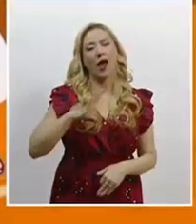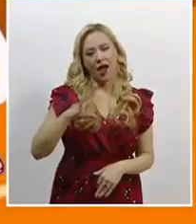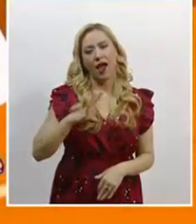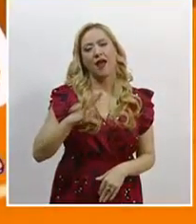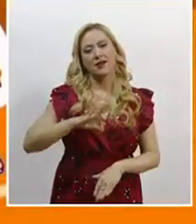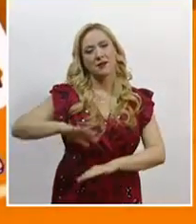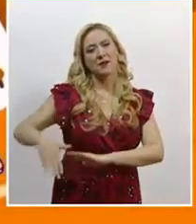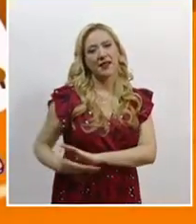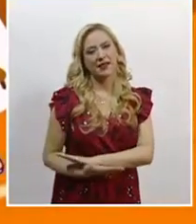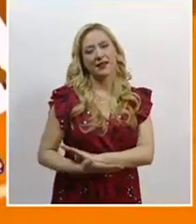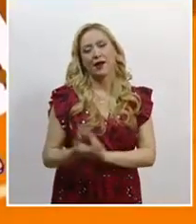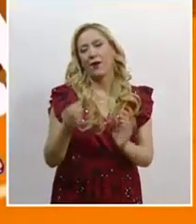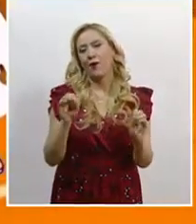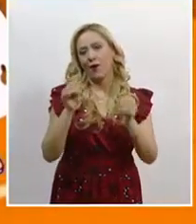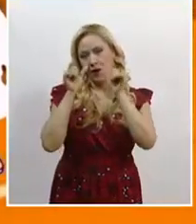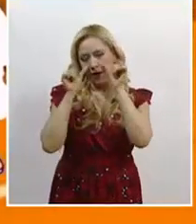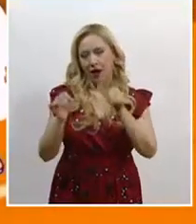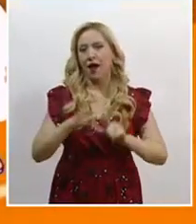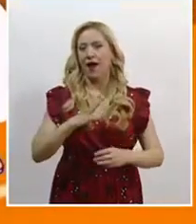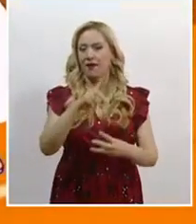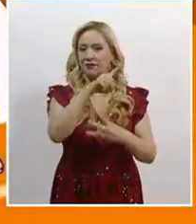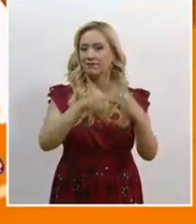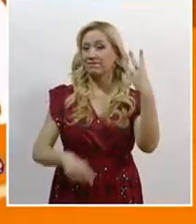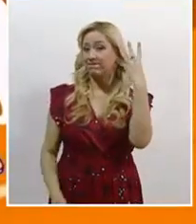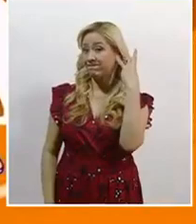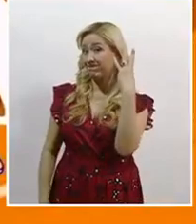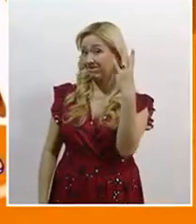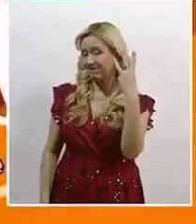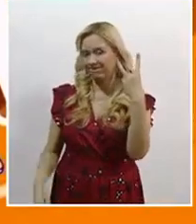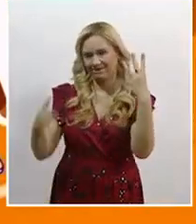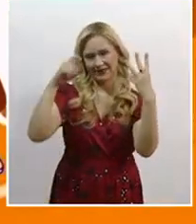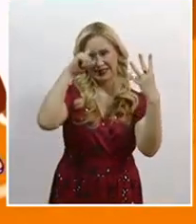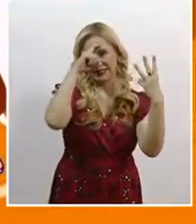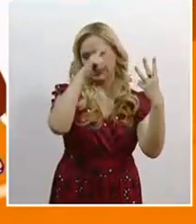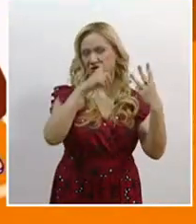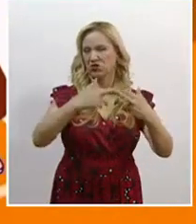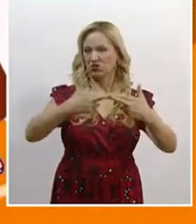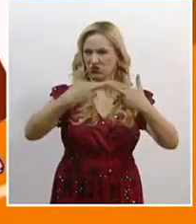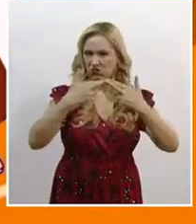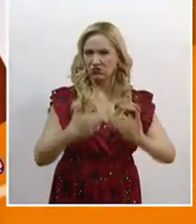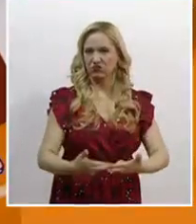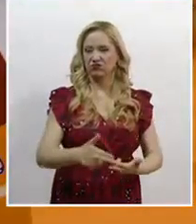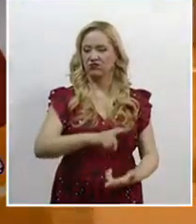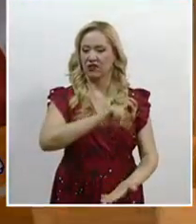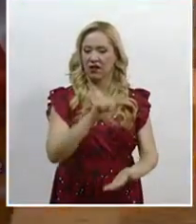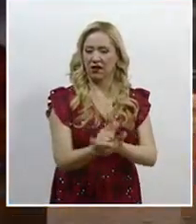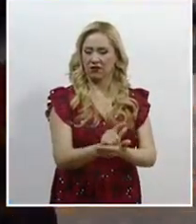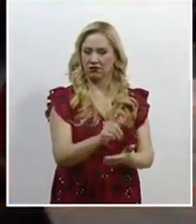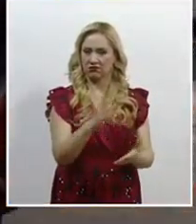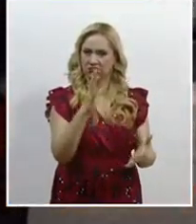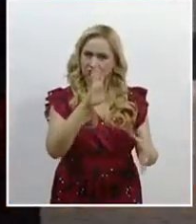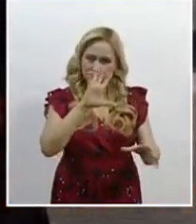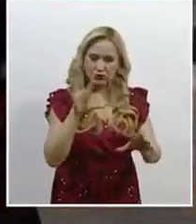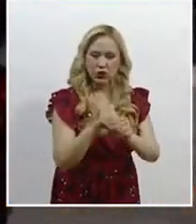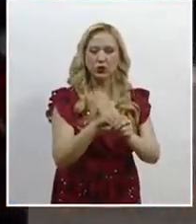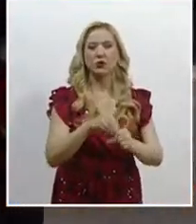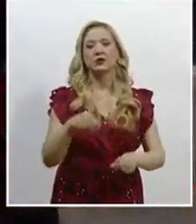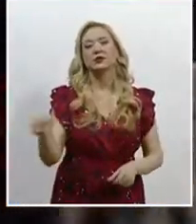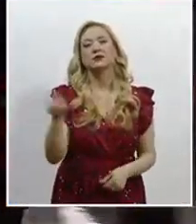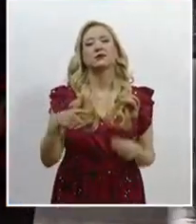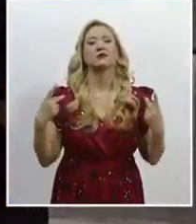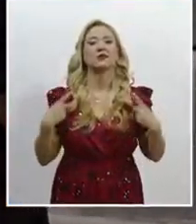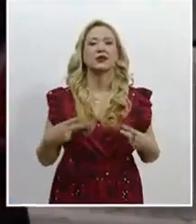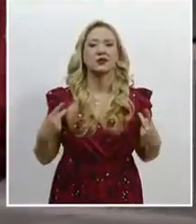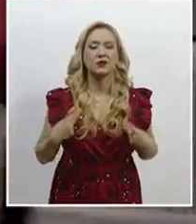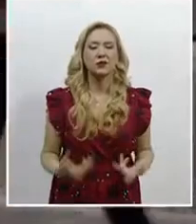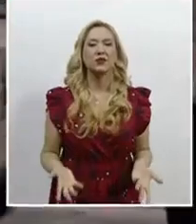Los datos del índice reflejan 3 tendencias que afectan un Estado de Derecho robusto, que tienen que ver con el debilitamiento de la sociedad civil y la